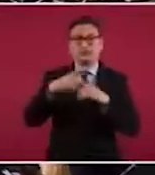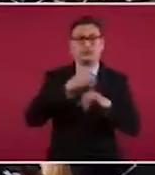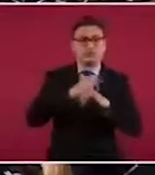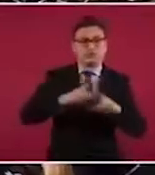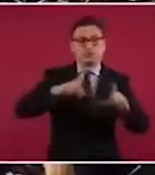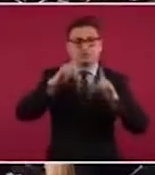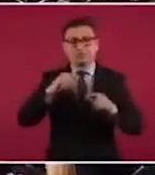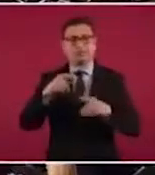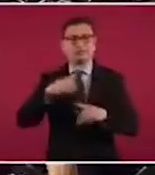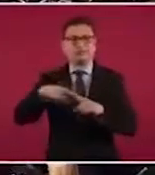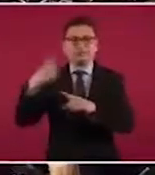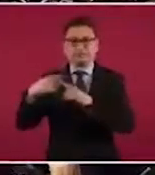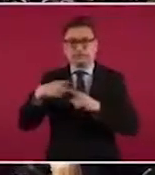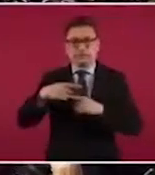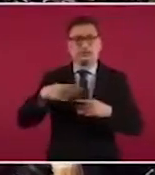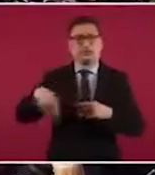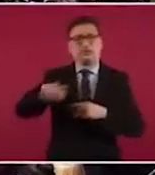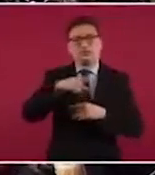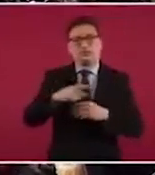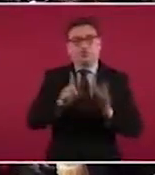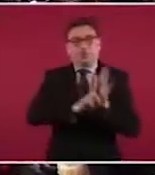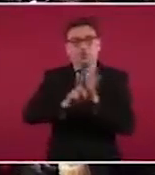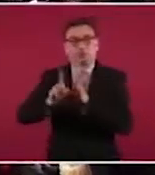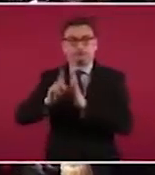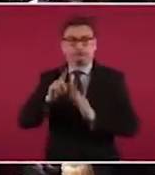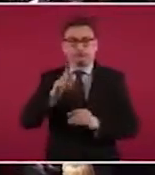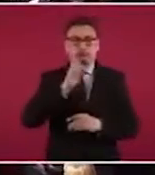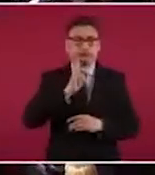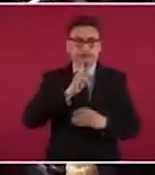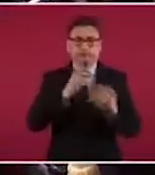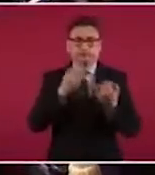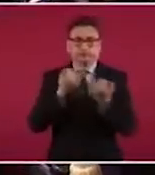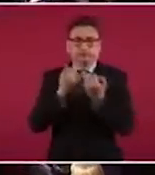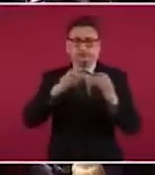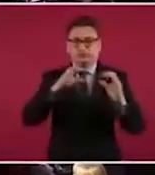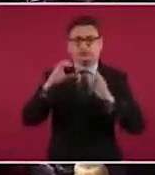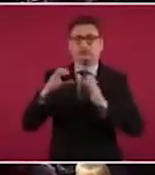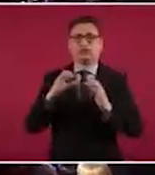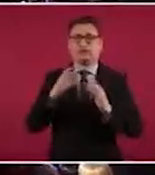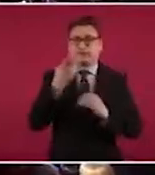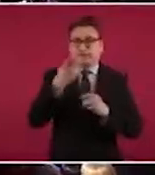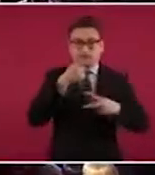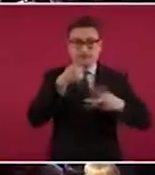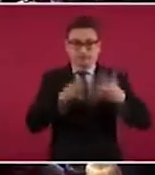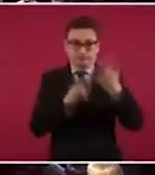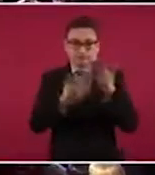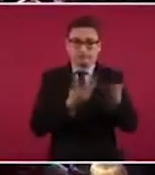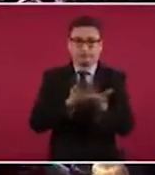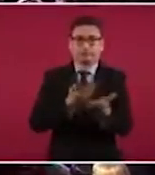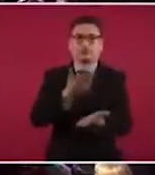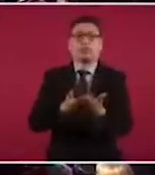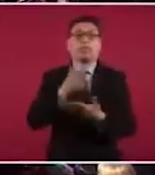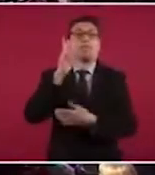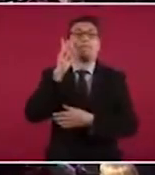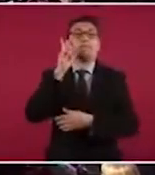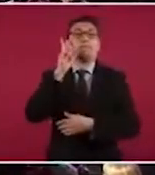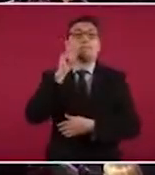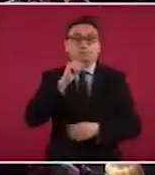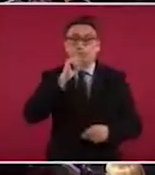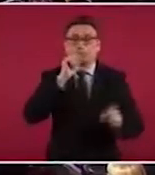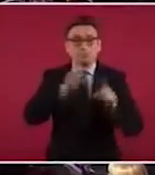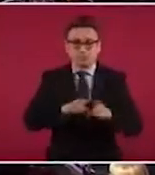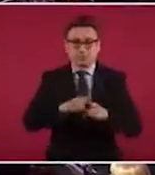víctimas y sobre la alerta de género. De entre estas iniciativas, esperamos que el Pleno apruebe mañana mismo